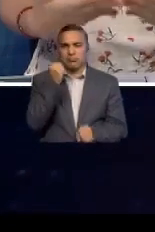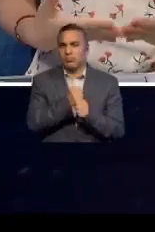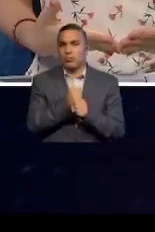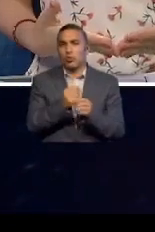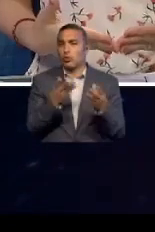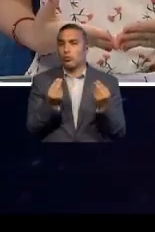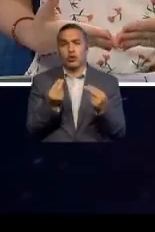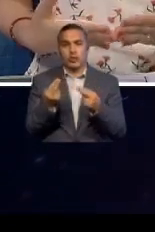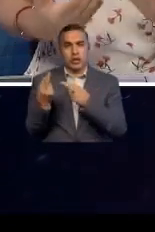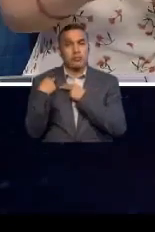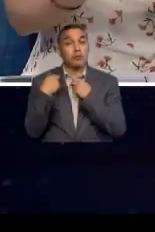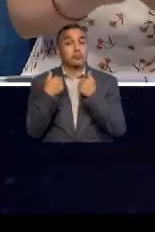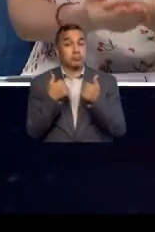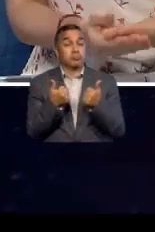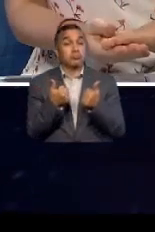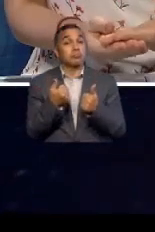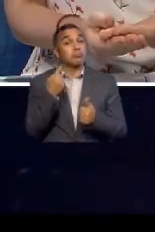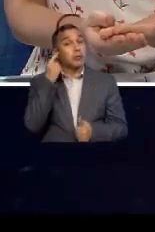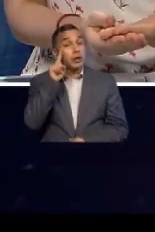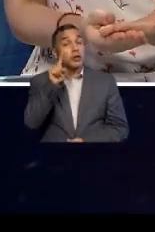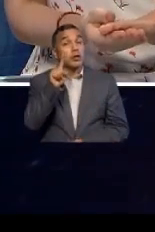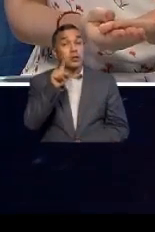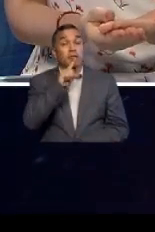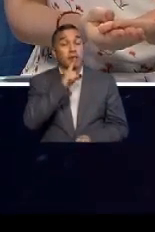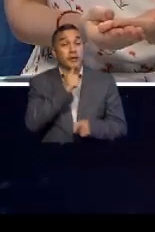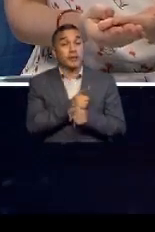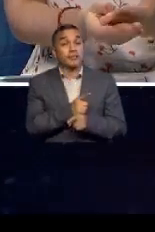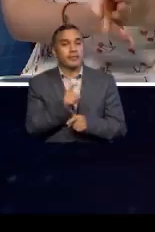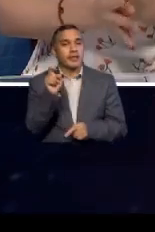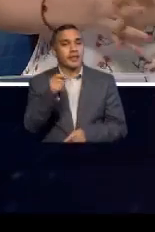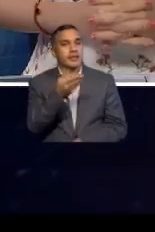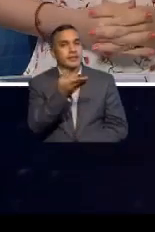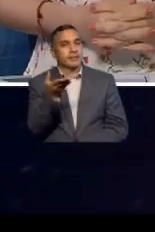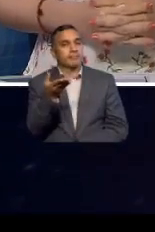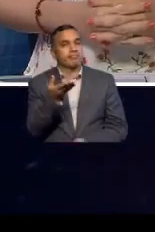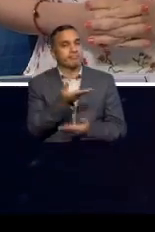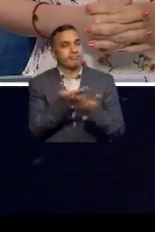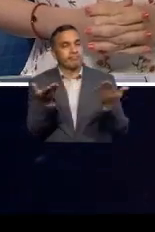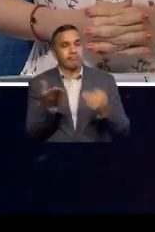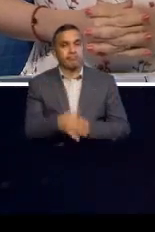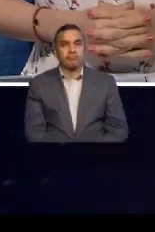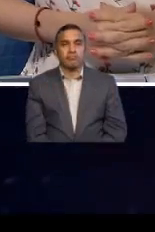con muchísima responsabilidad, porque ustedes, amigos televidentes, se lo merecen.